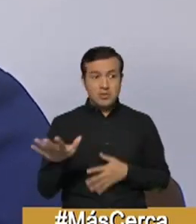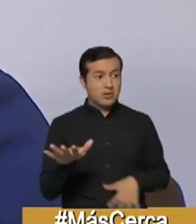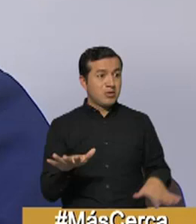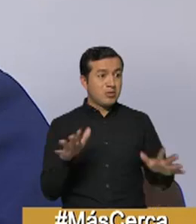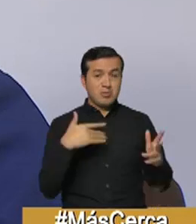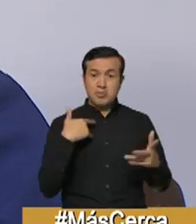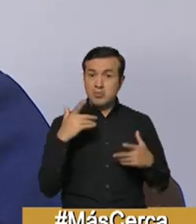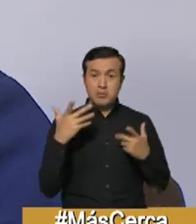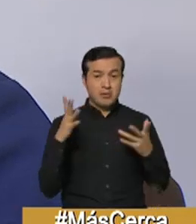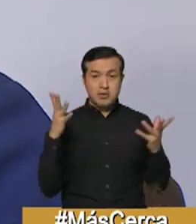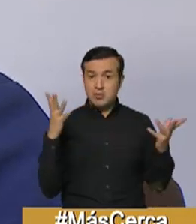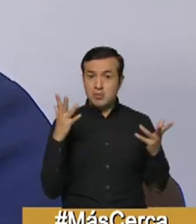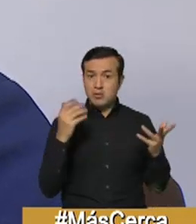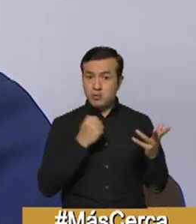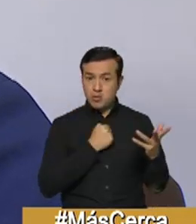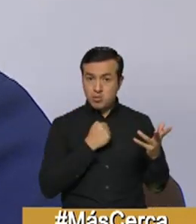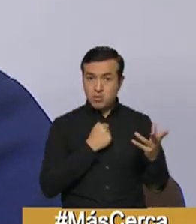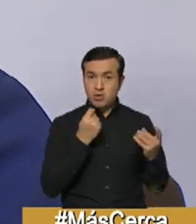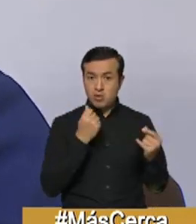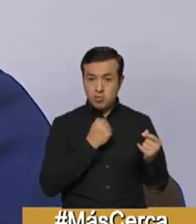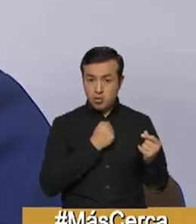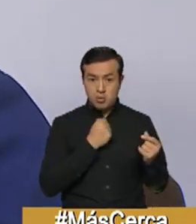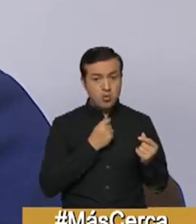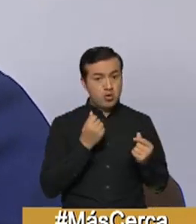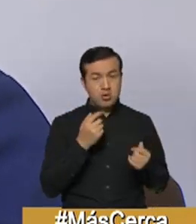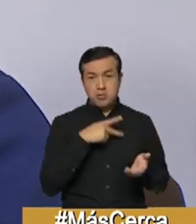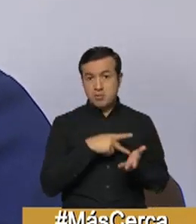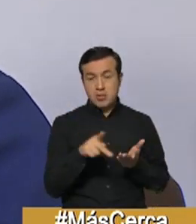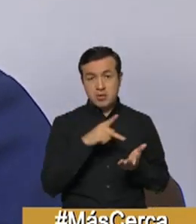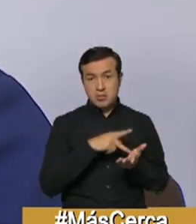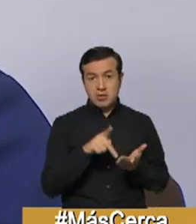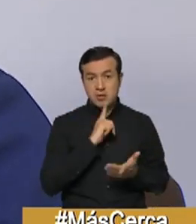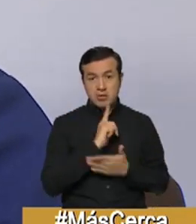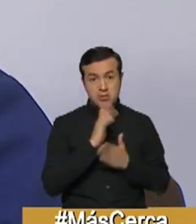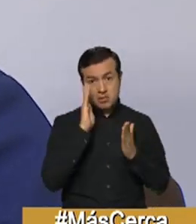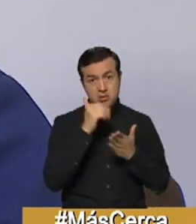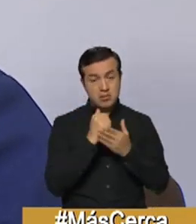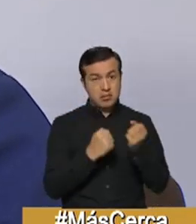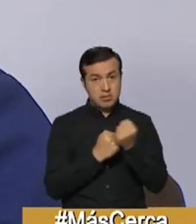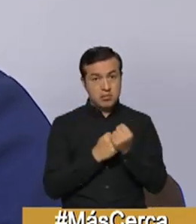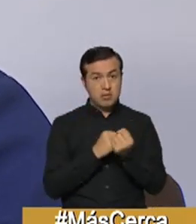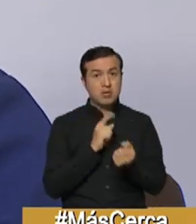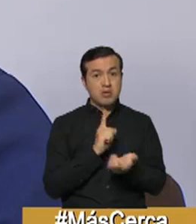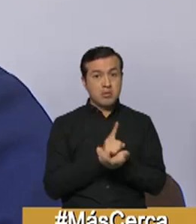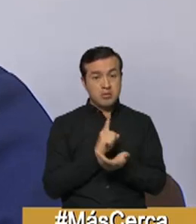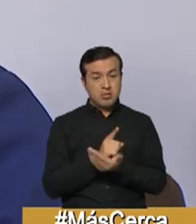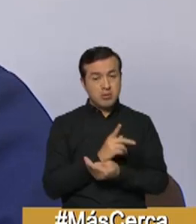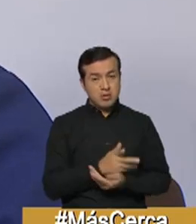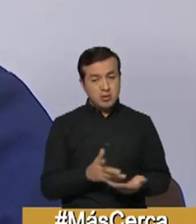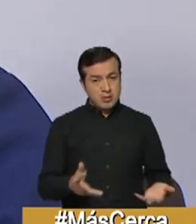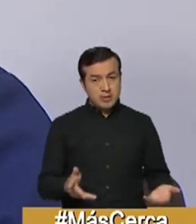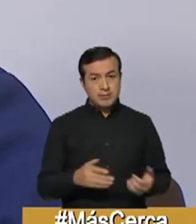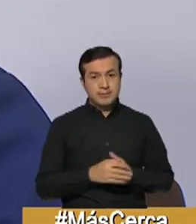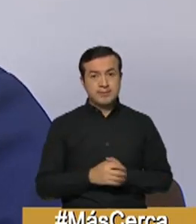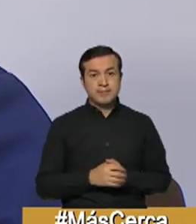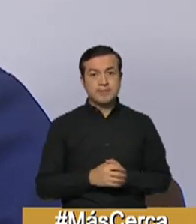menos ocupamos nuestros propios medios económicos para tratar de ayudar a estos perritos.